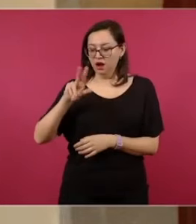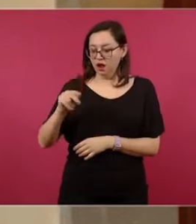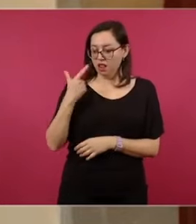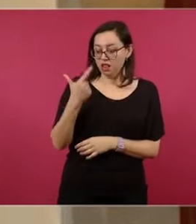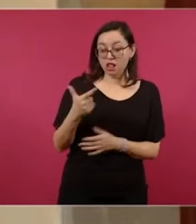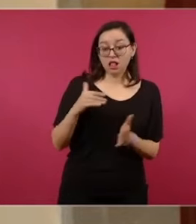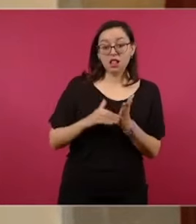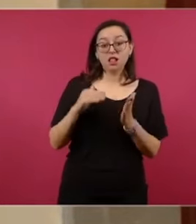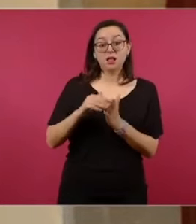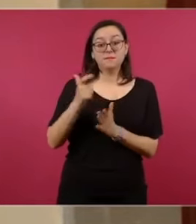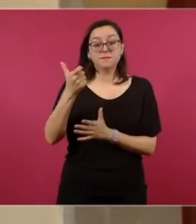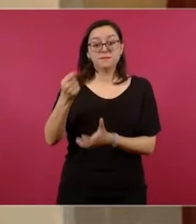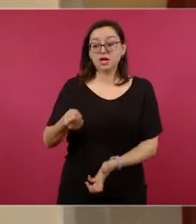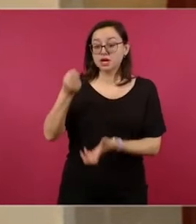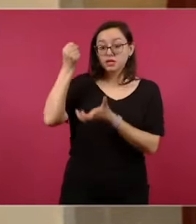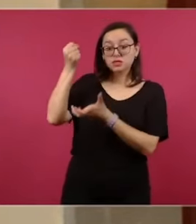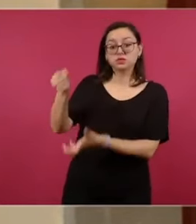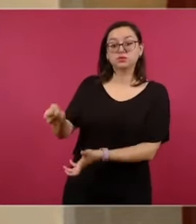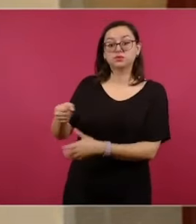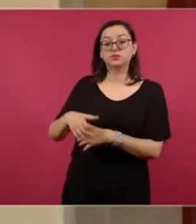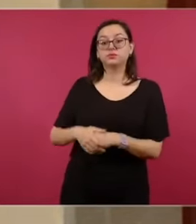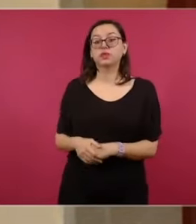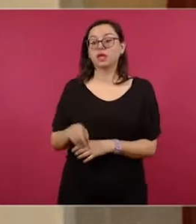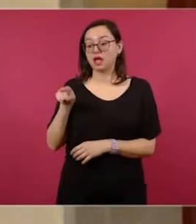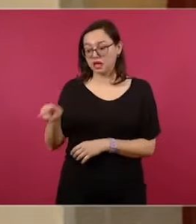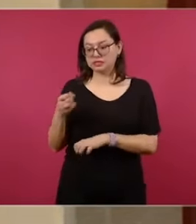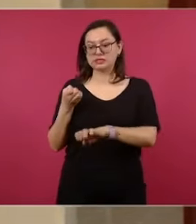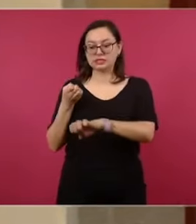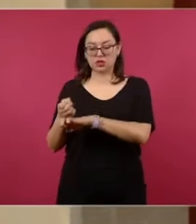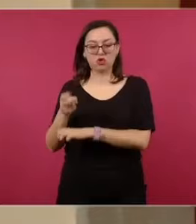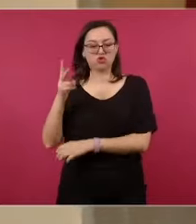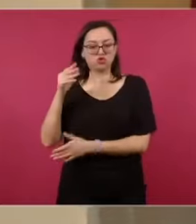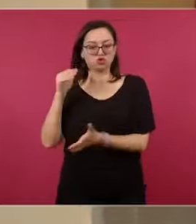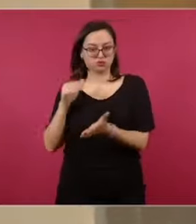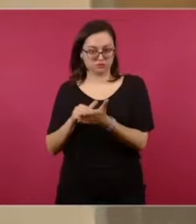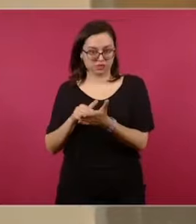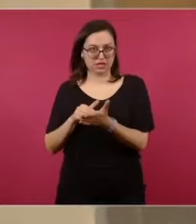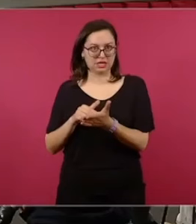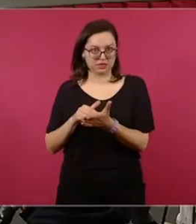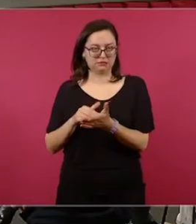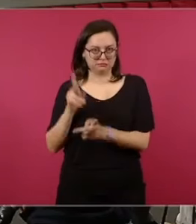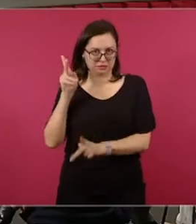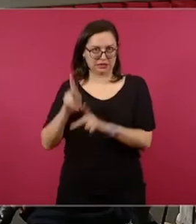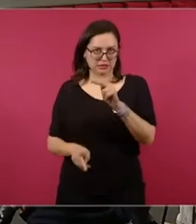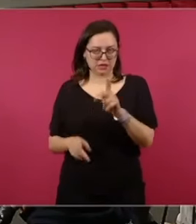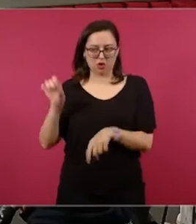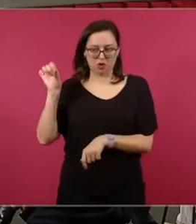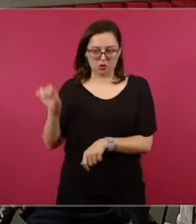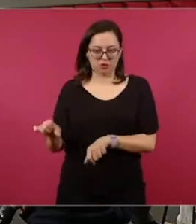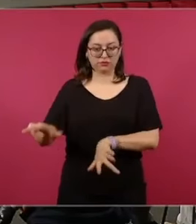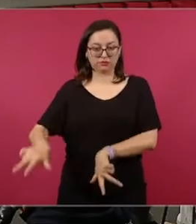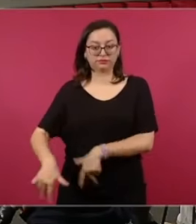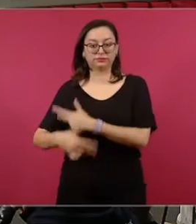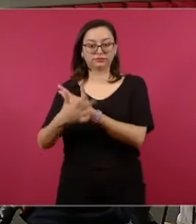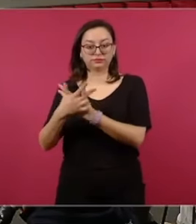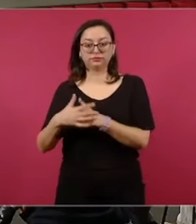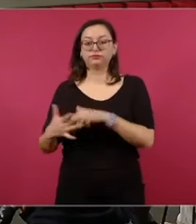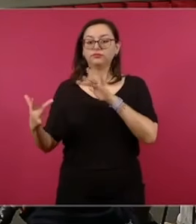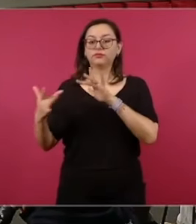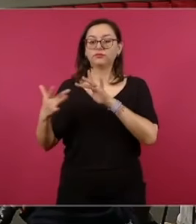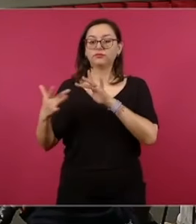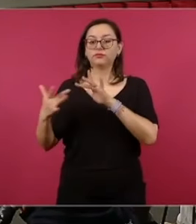5,087 millones de pesos. Solamente de estos estados son 2,431. Entonces, a ver si nos podemos conectar ya con Chiapas. Está